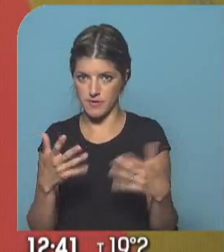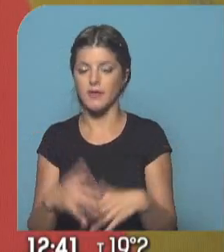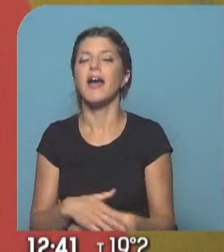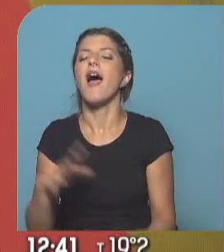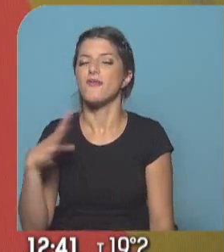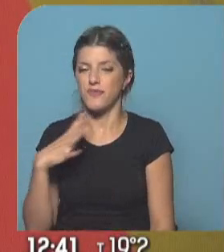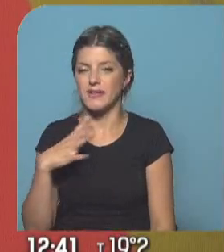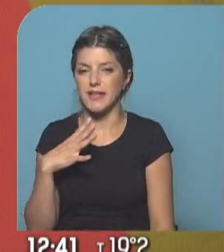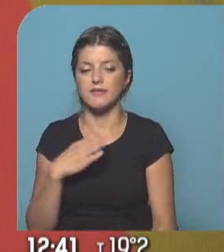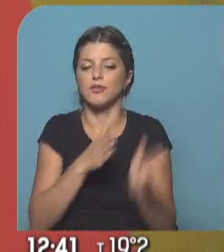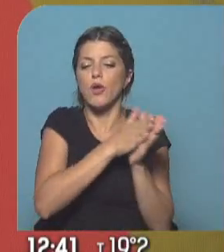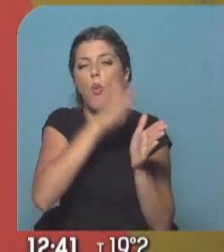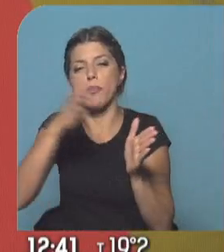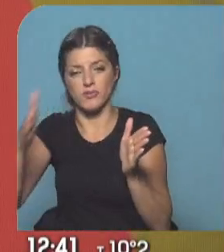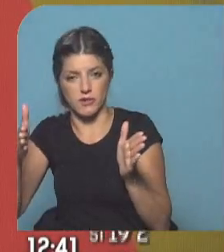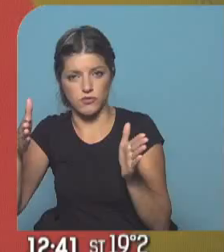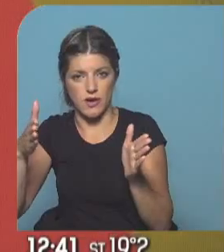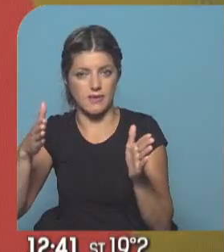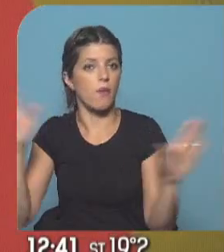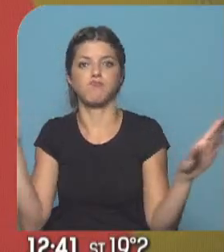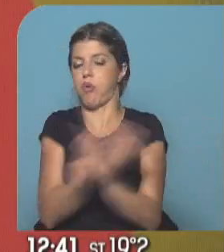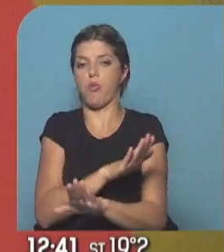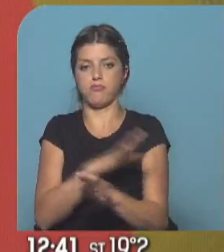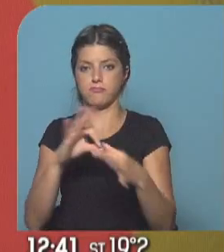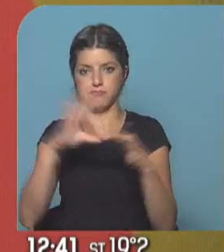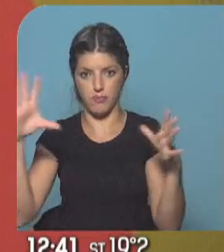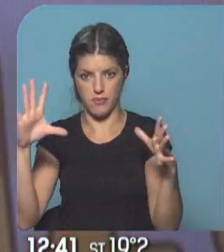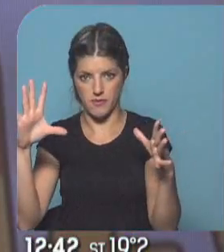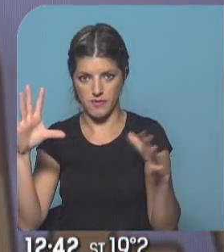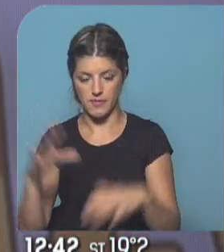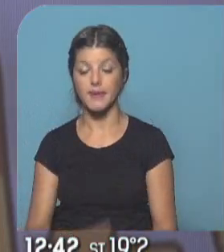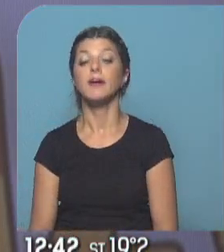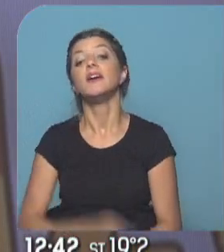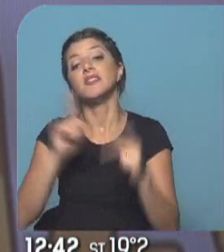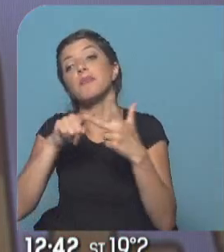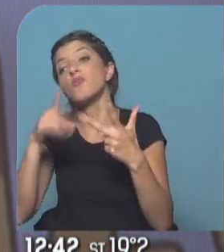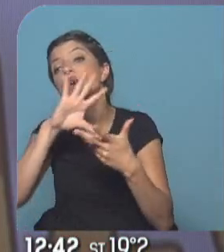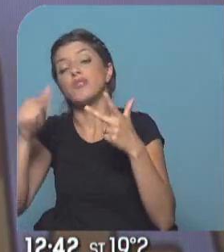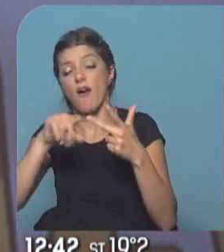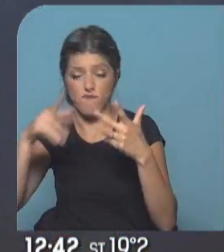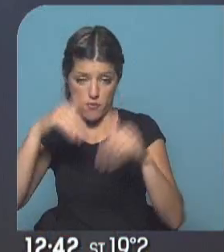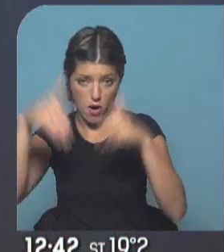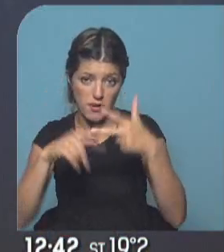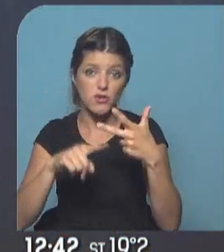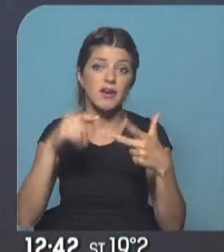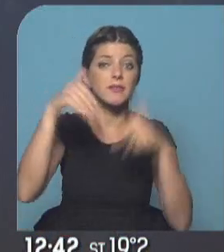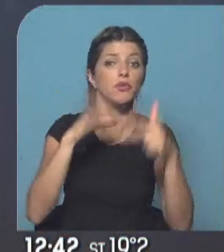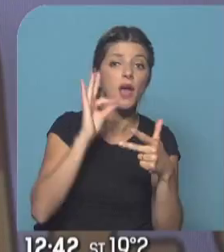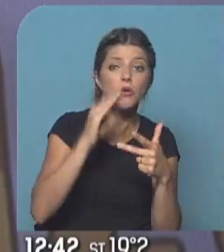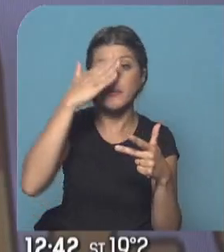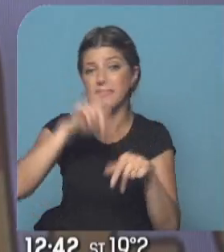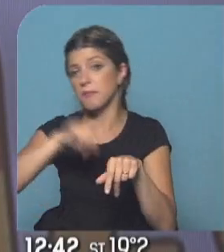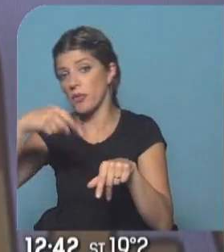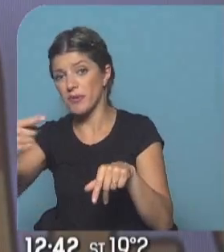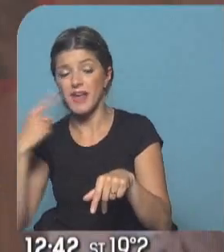se mira un proceso, sino en un solo momento. Puede haber también un referéndum que se vota una cosa y poco tiempo después otra. El caso chavista de la